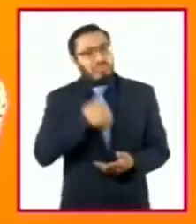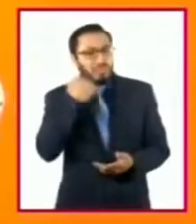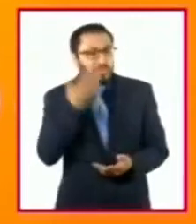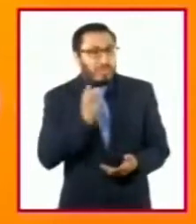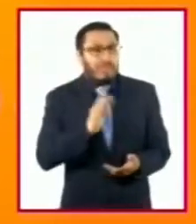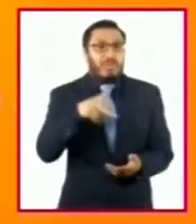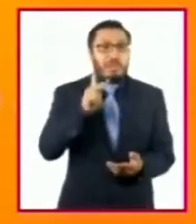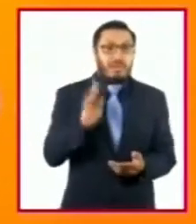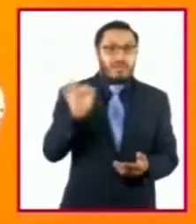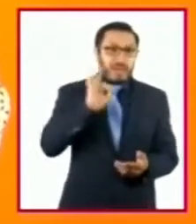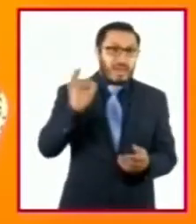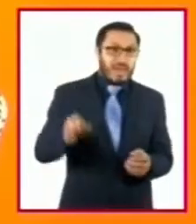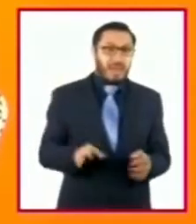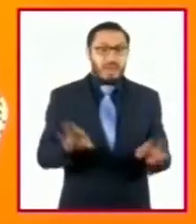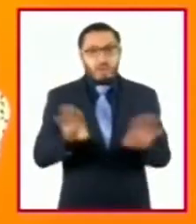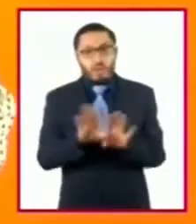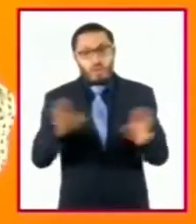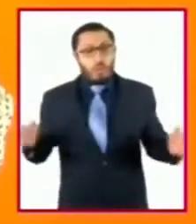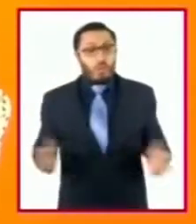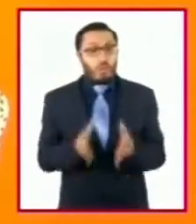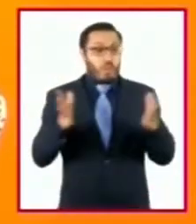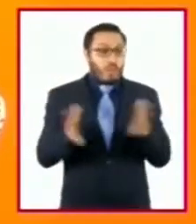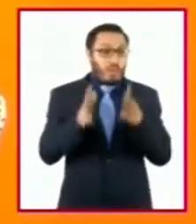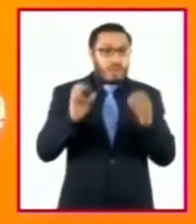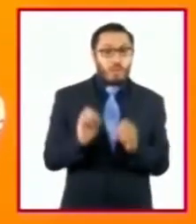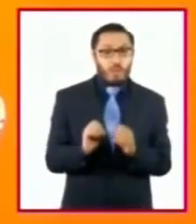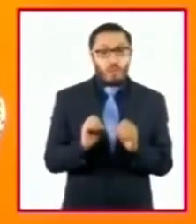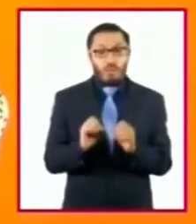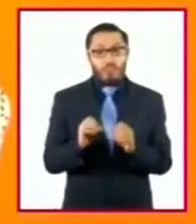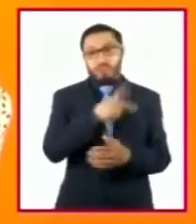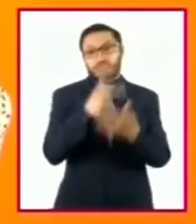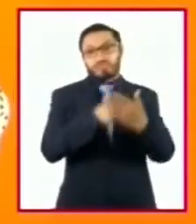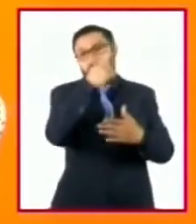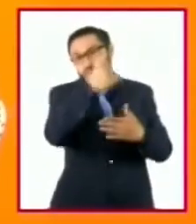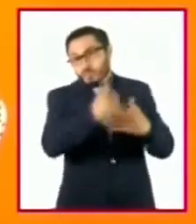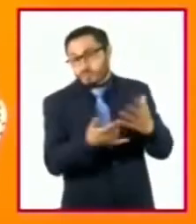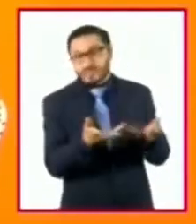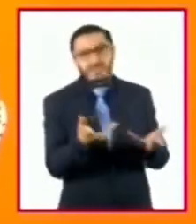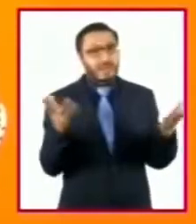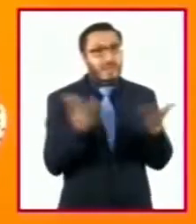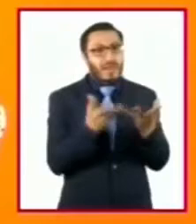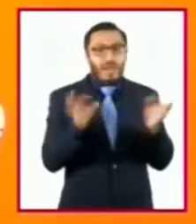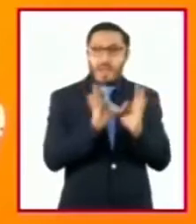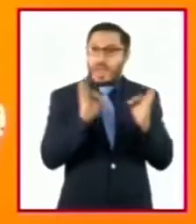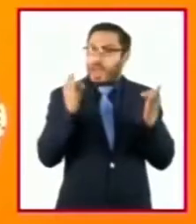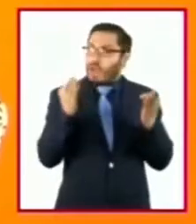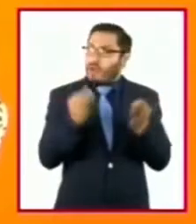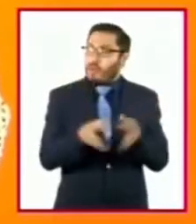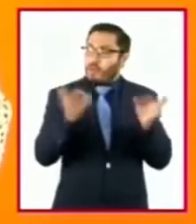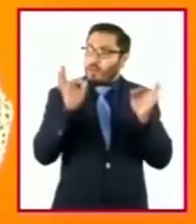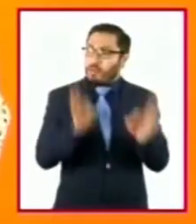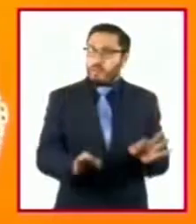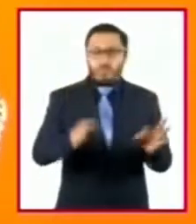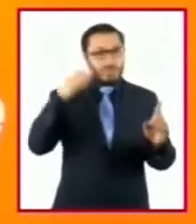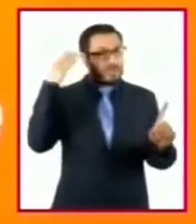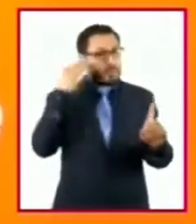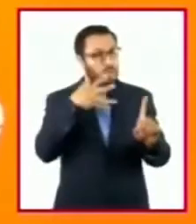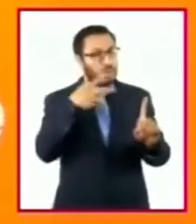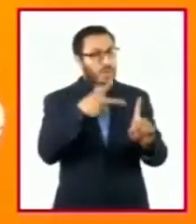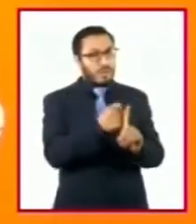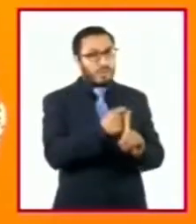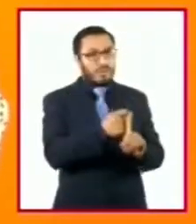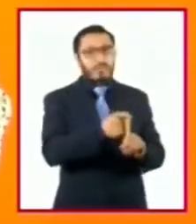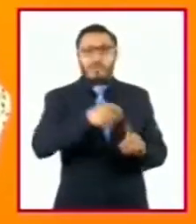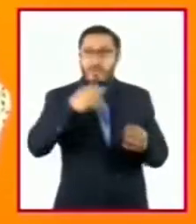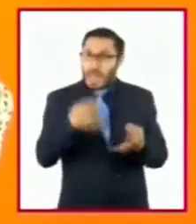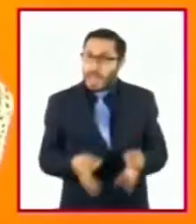a formar un camino y vamos a formar un proyecto y vamos a hacer la estrategia para alcanzarlo, es importante